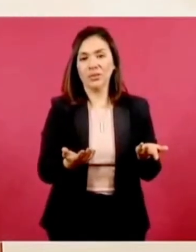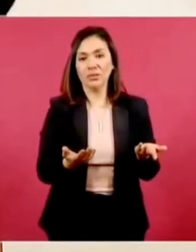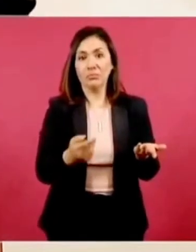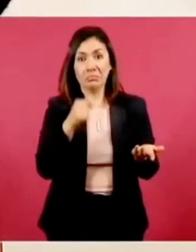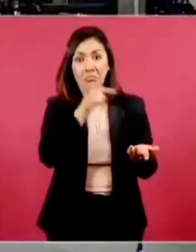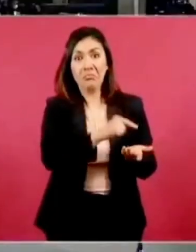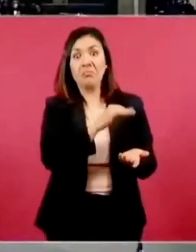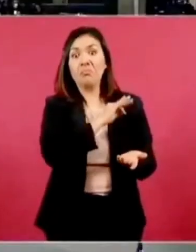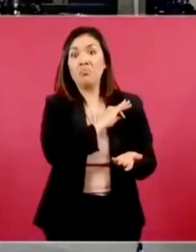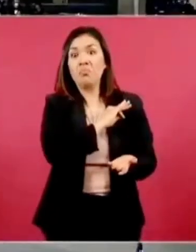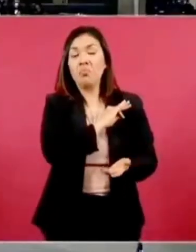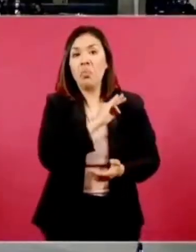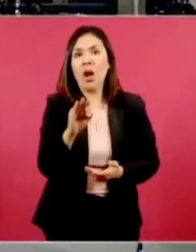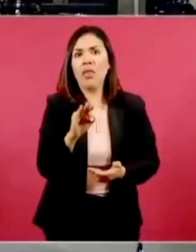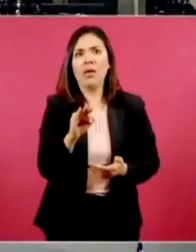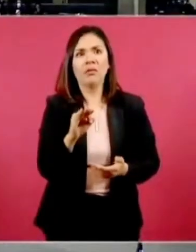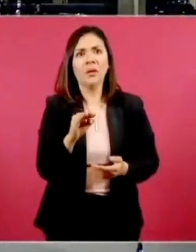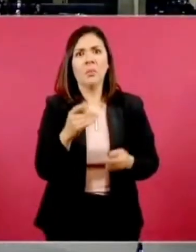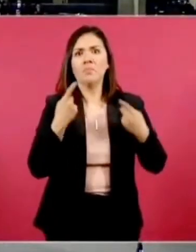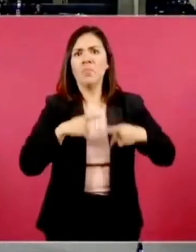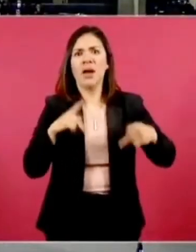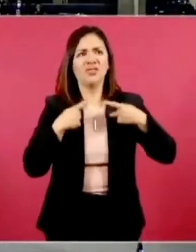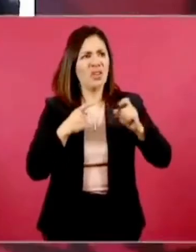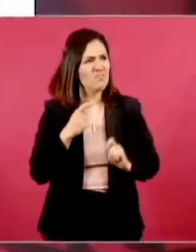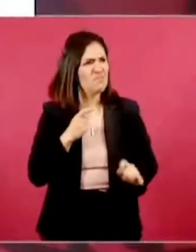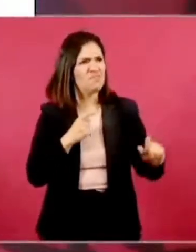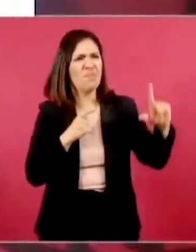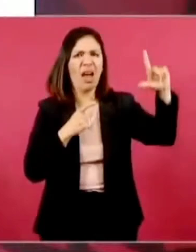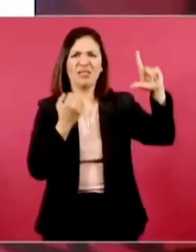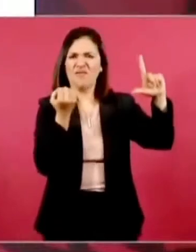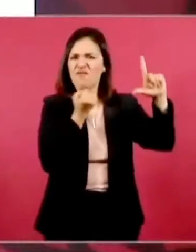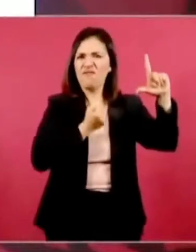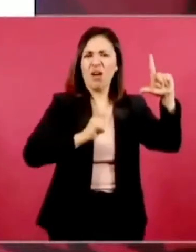pueden hacer a alguien muy famoso.